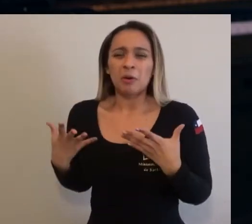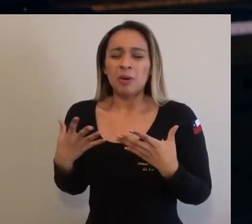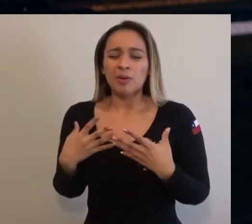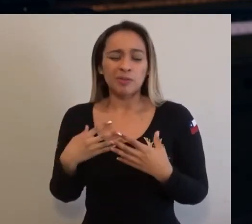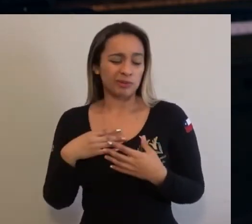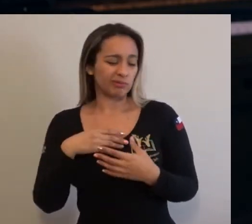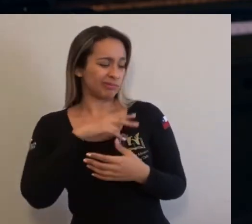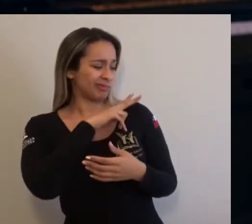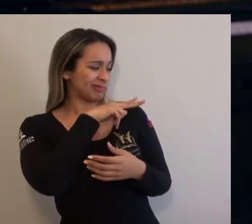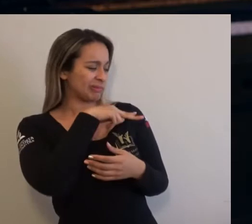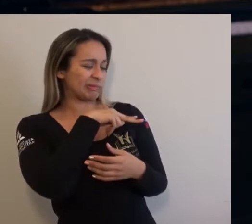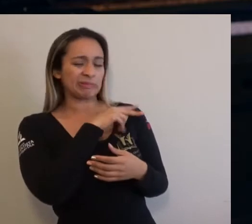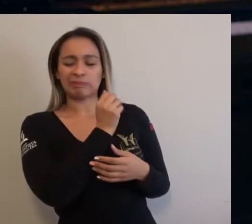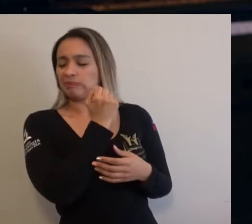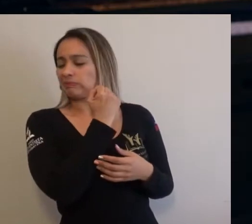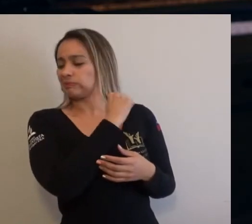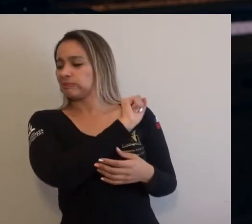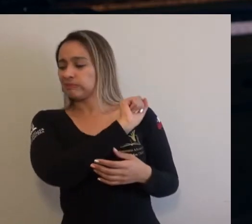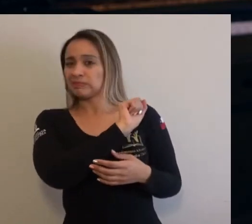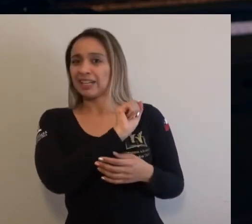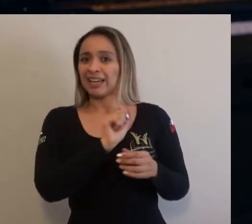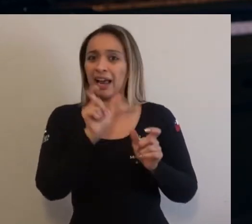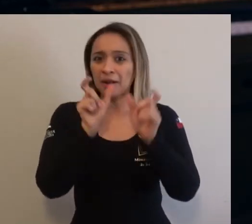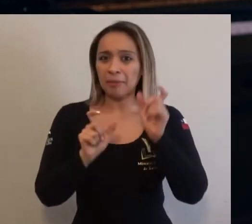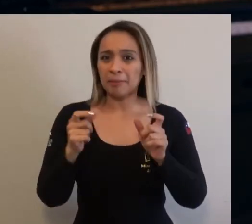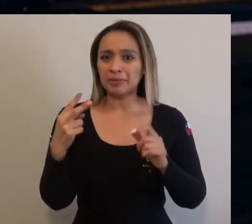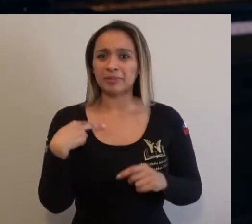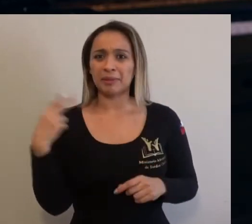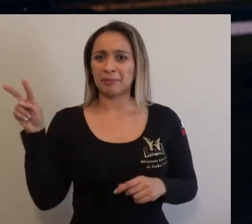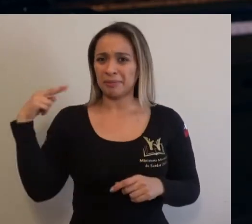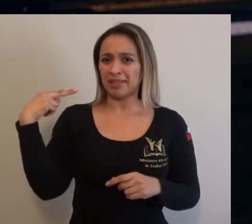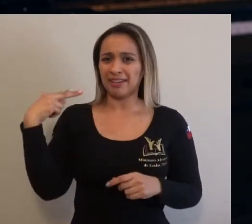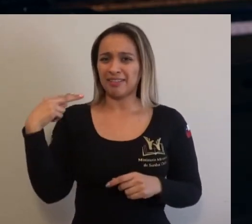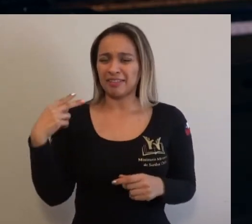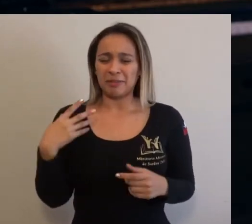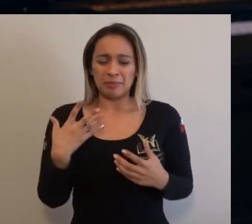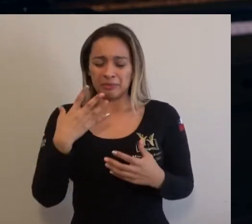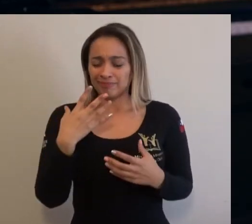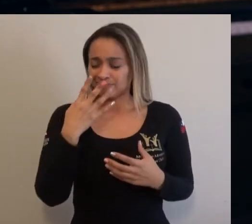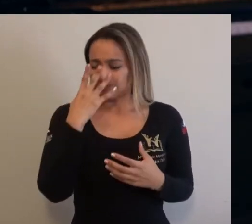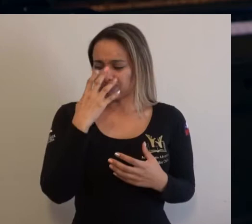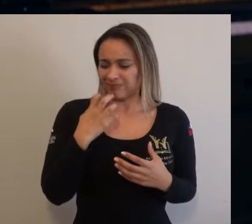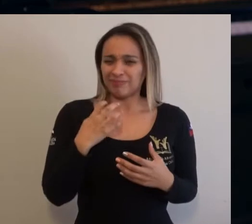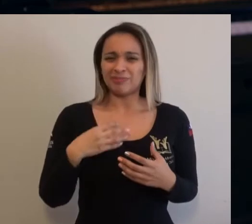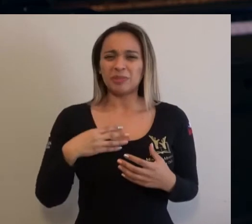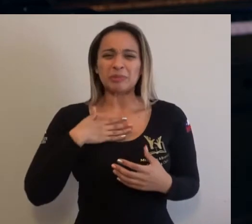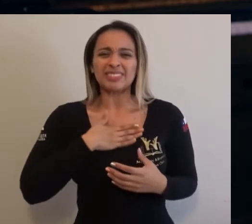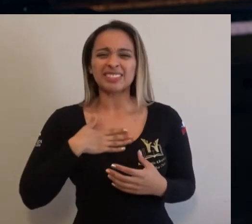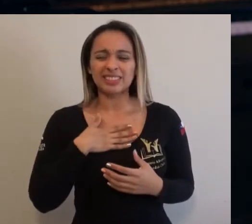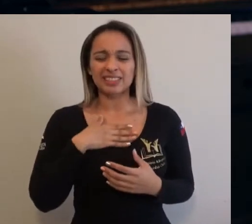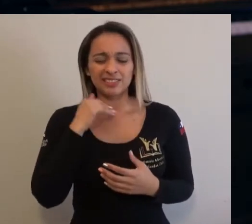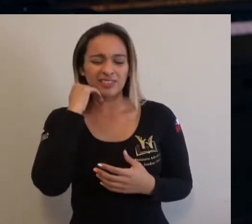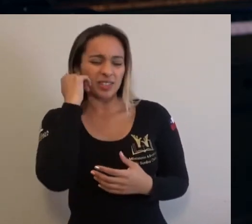de lástima, quizás miradas de desprecio, quizás algunas personas que ni siquiera se atrevían a mirarme porque les